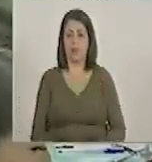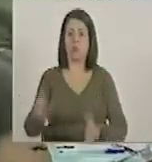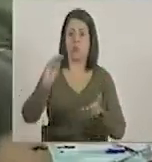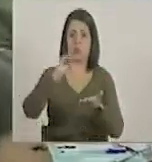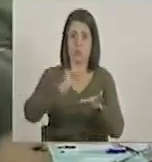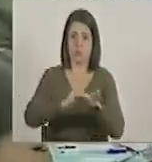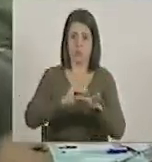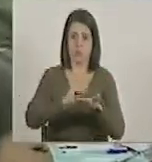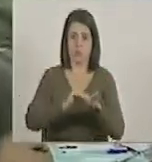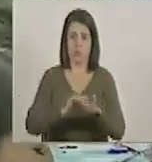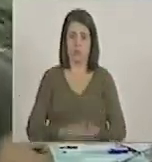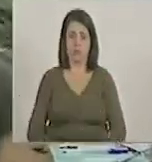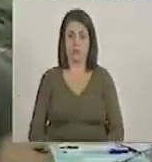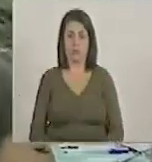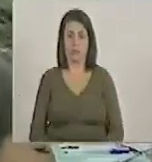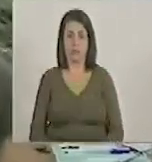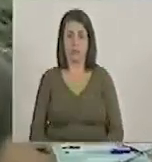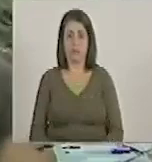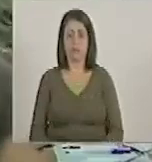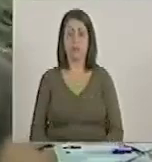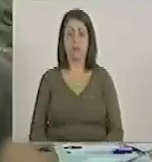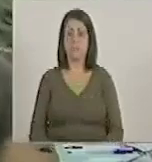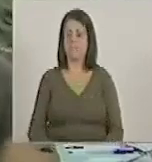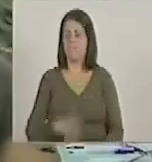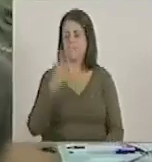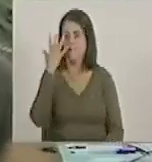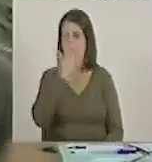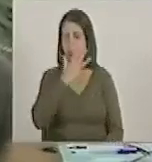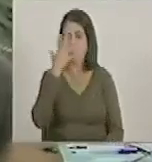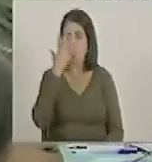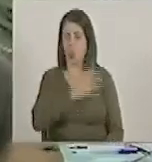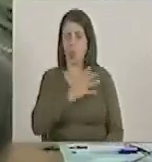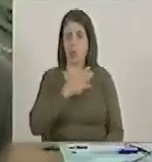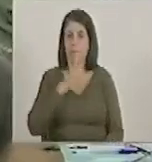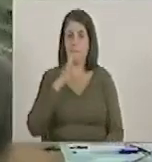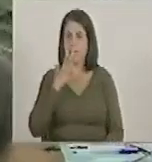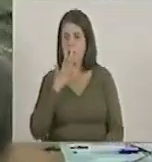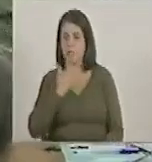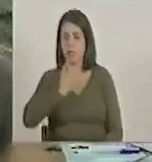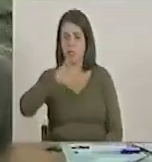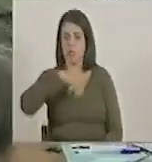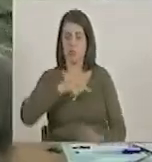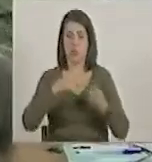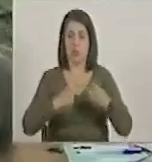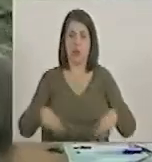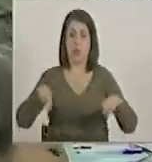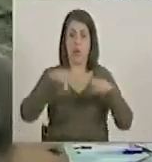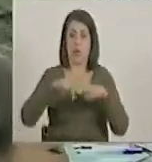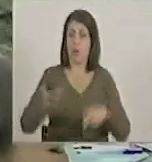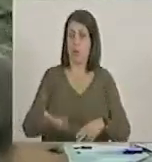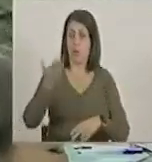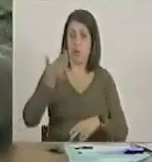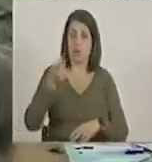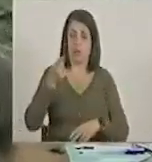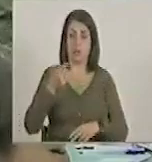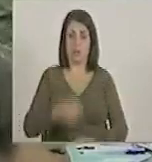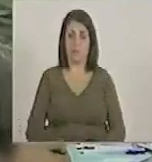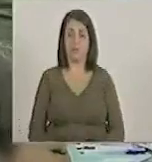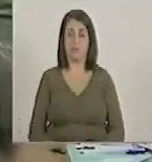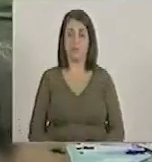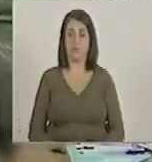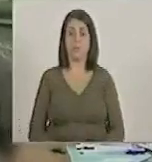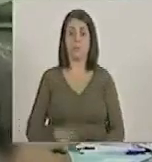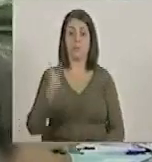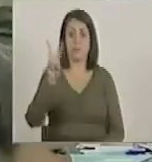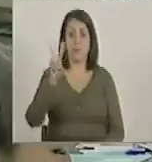nuevo pone en tela de juicio algo que para nosotros es un valor supremo, que para